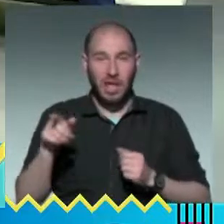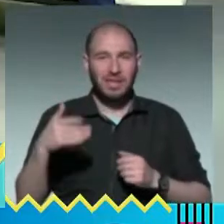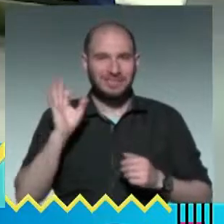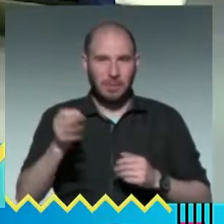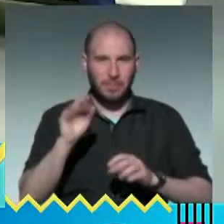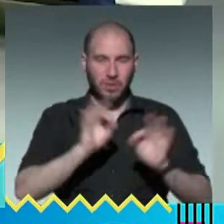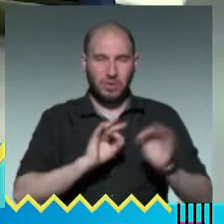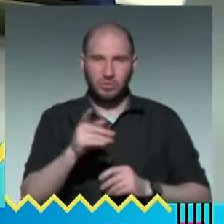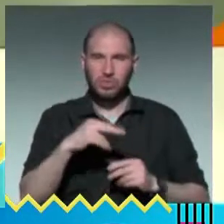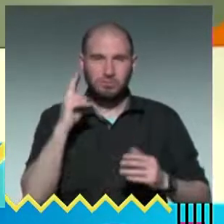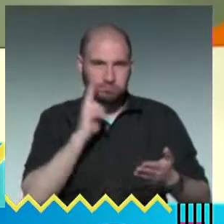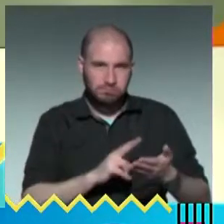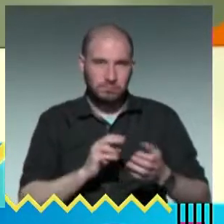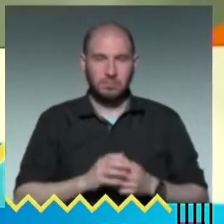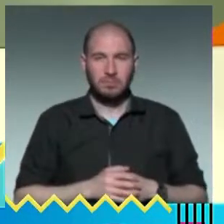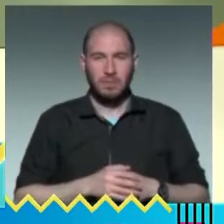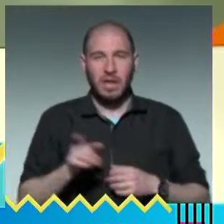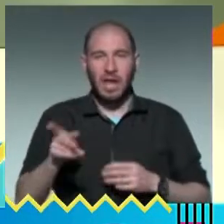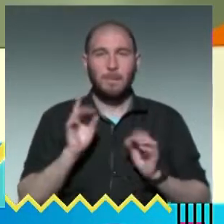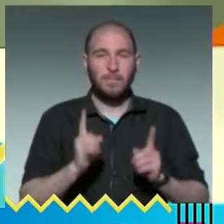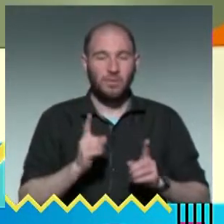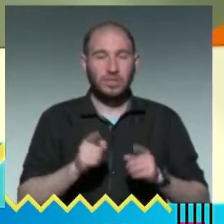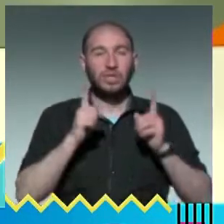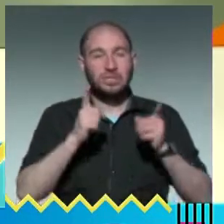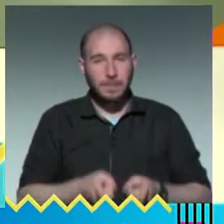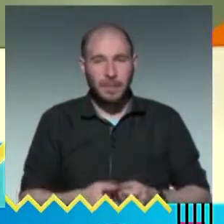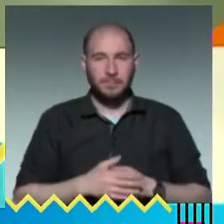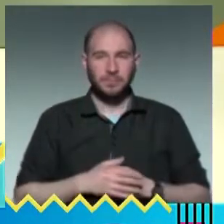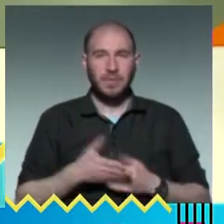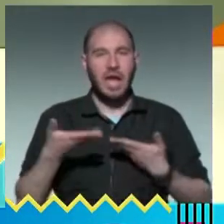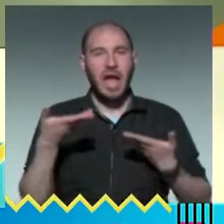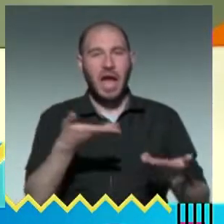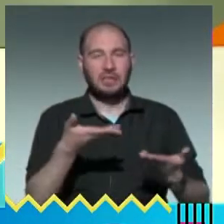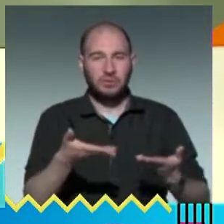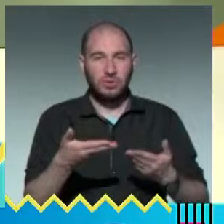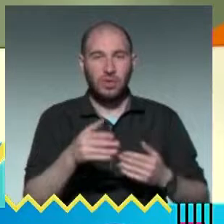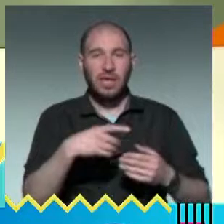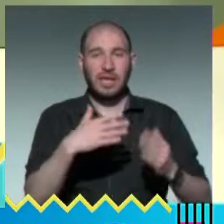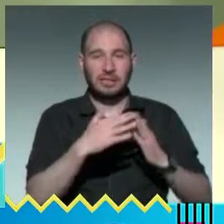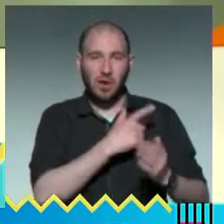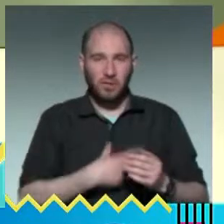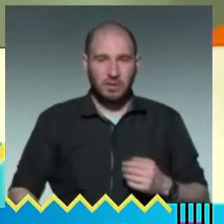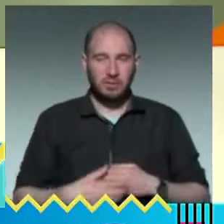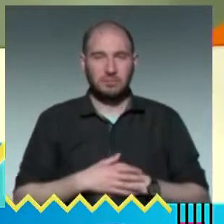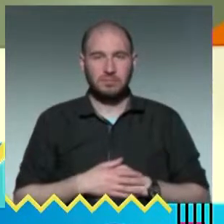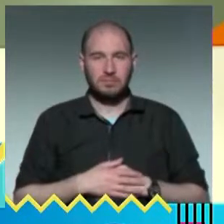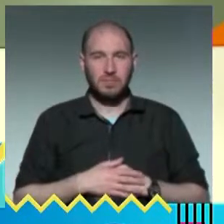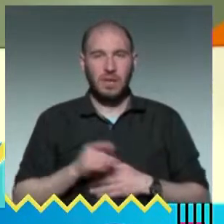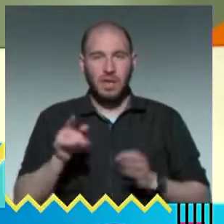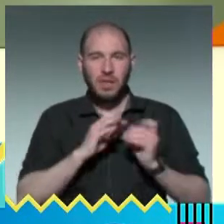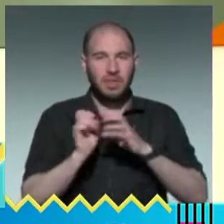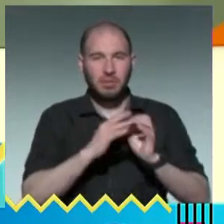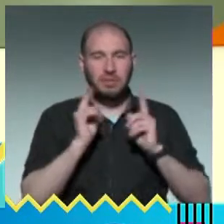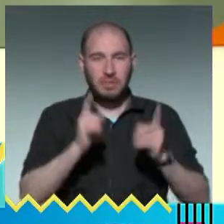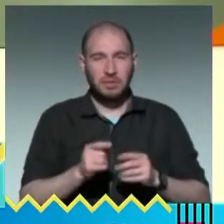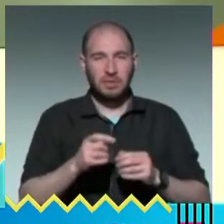tanto del proyecto, lo vimos, tanto como profesor como asesor en la asesoría de gobierno. Fue debatido también